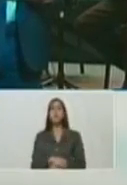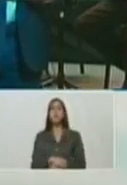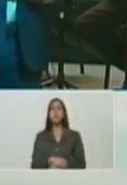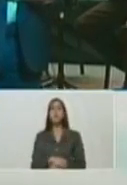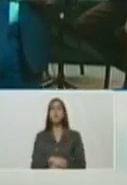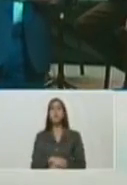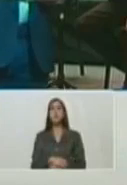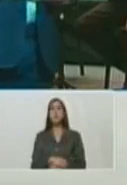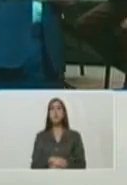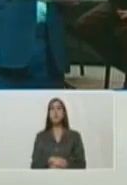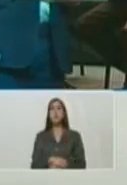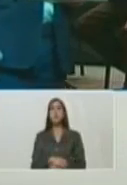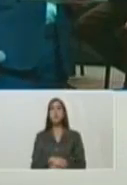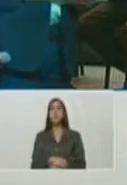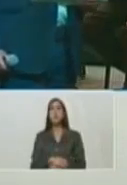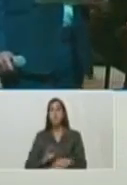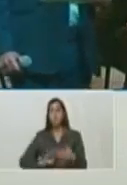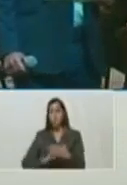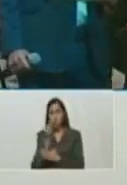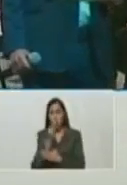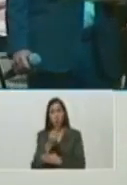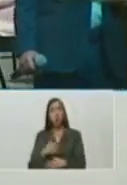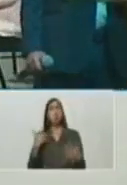Editados por la Fundación Ali Primera,